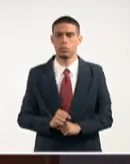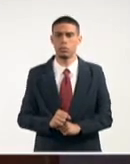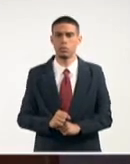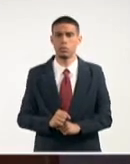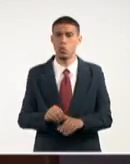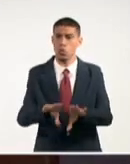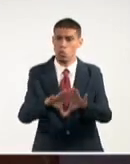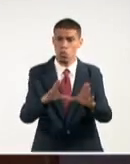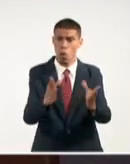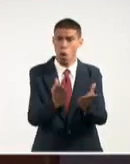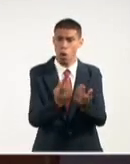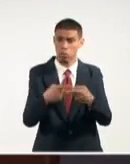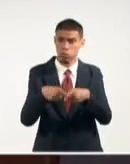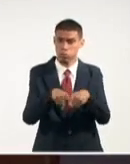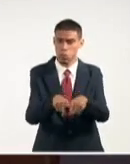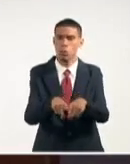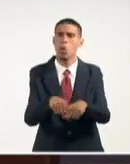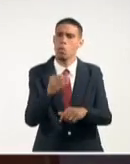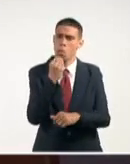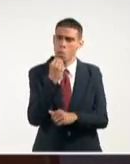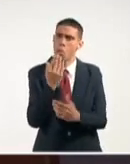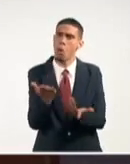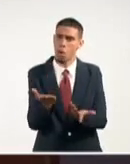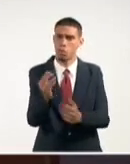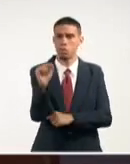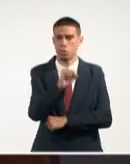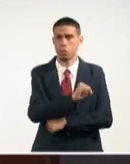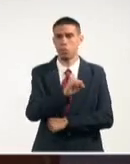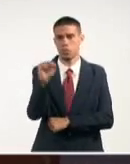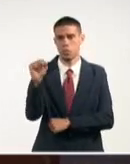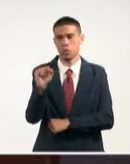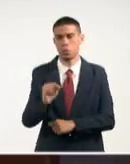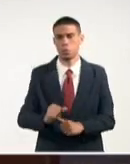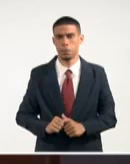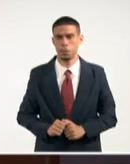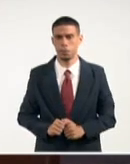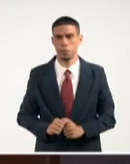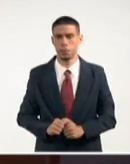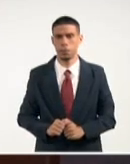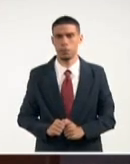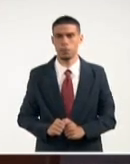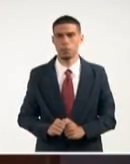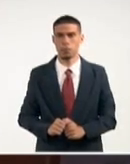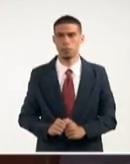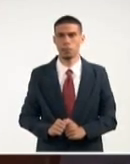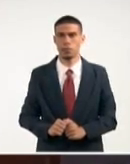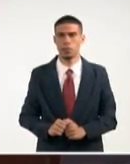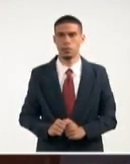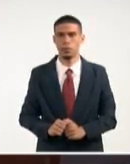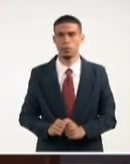todos seremos capaces de erradicarlas.